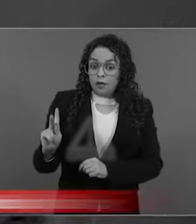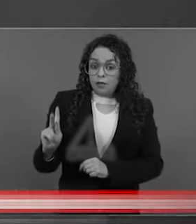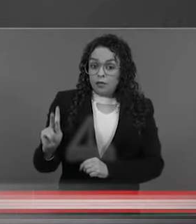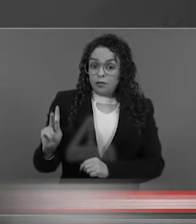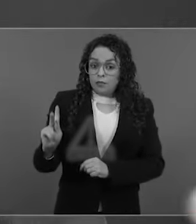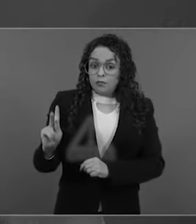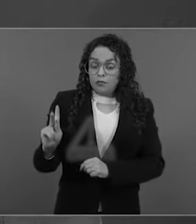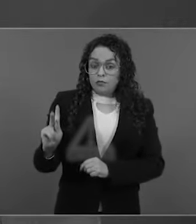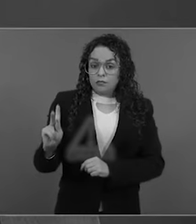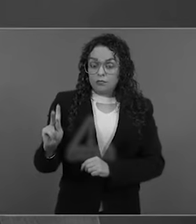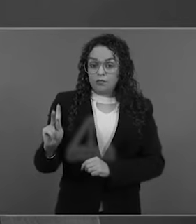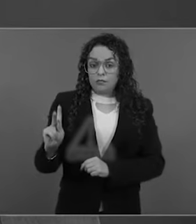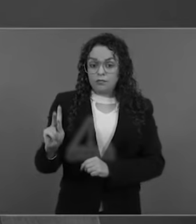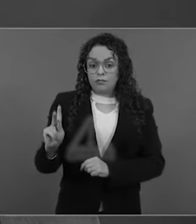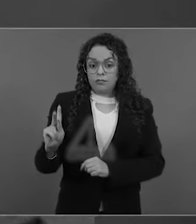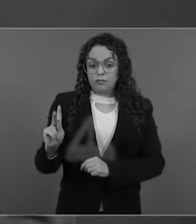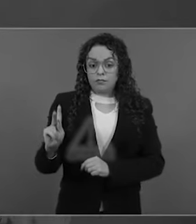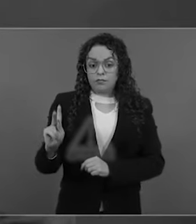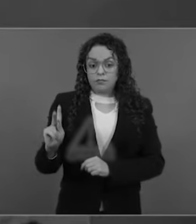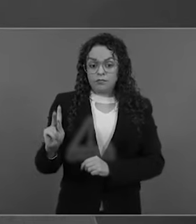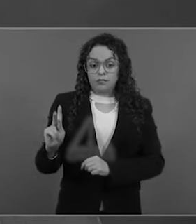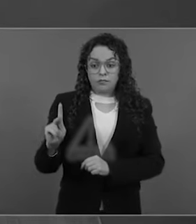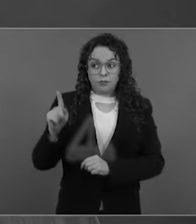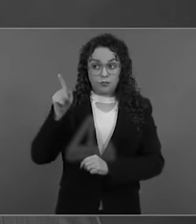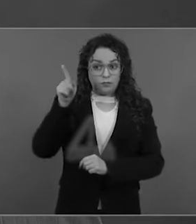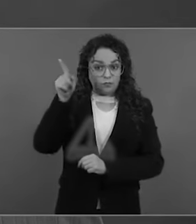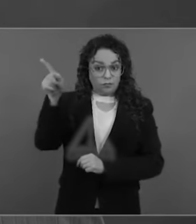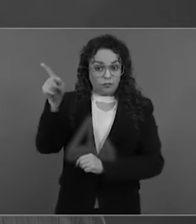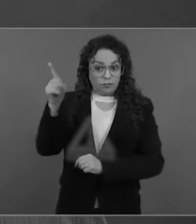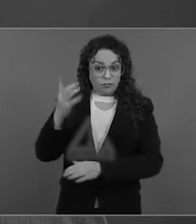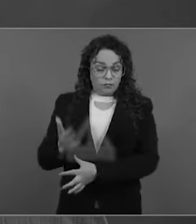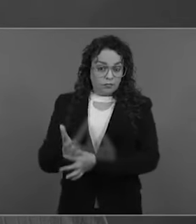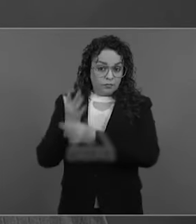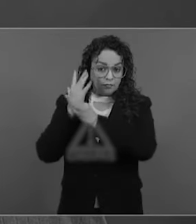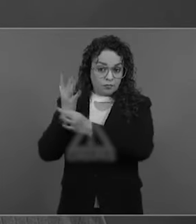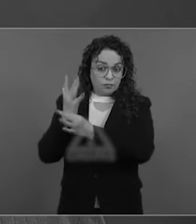que haya hecho el Poder Judicial